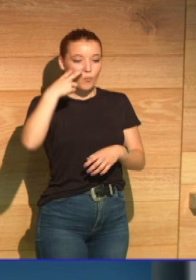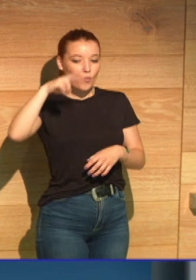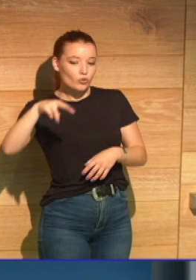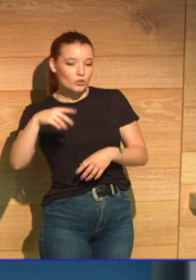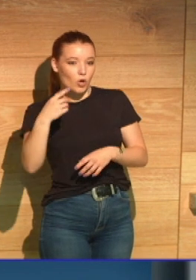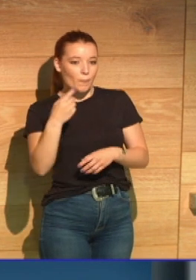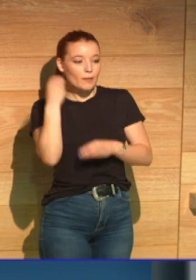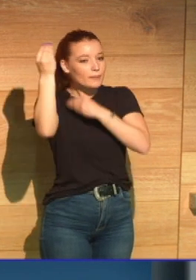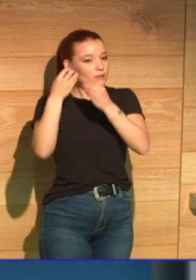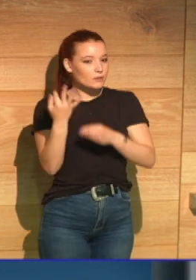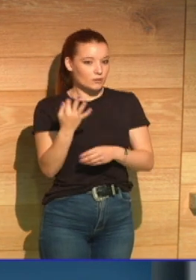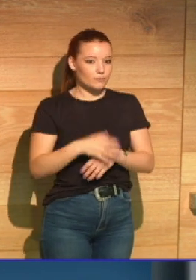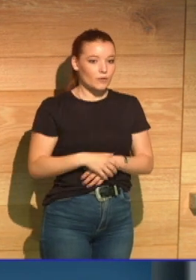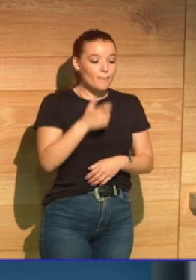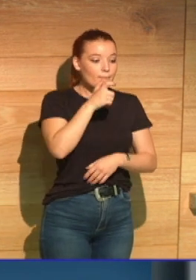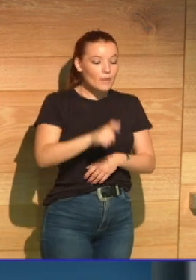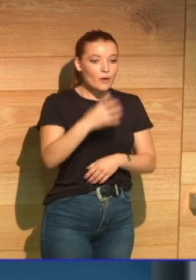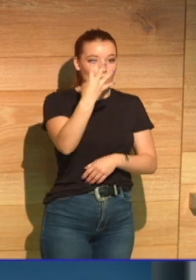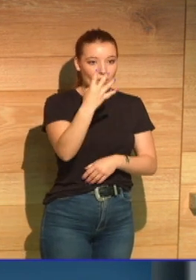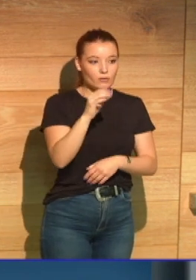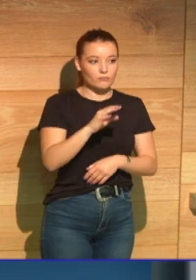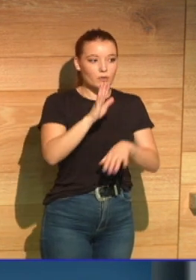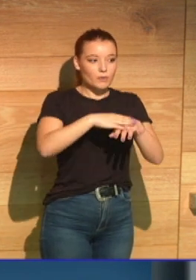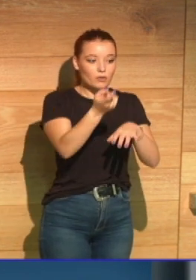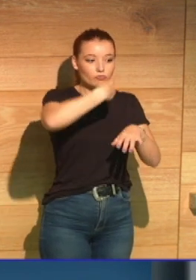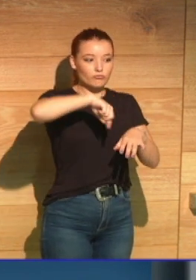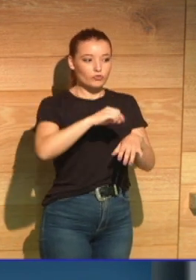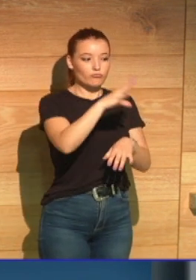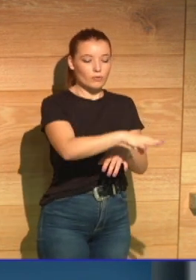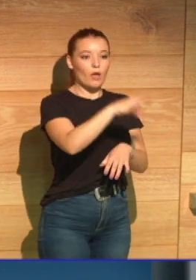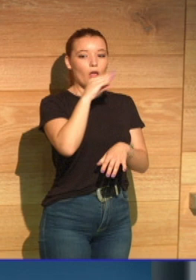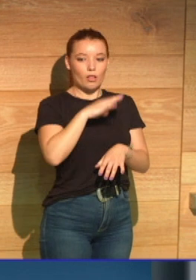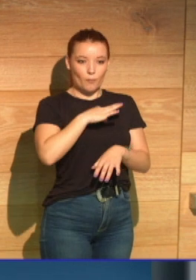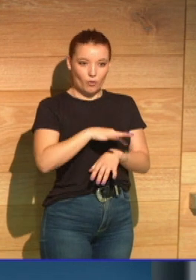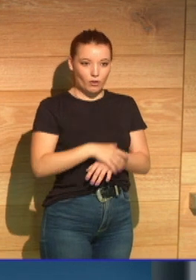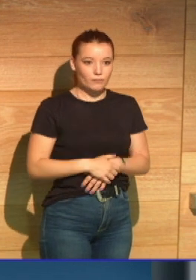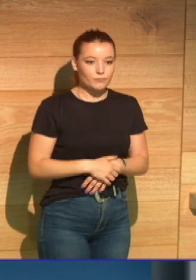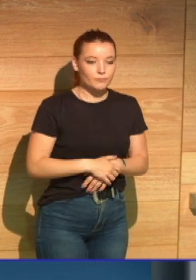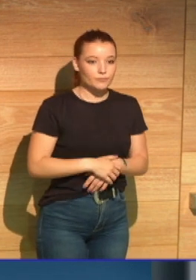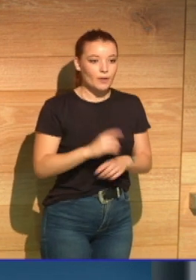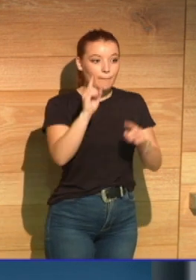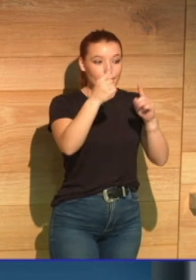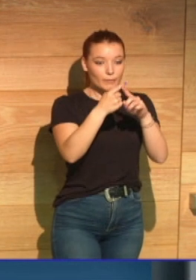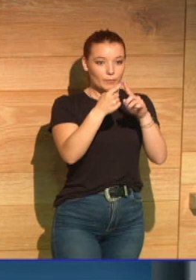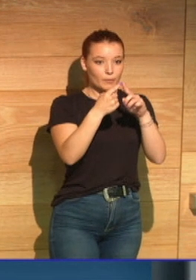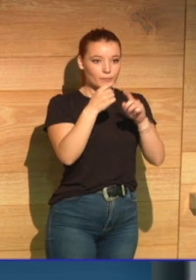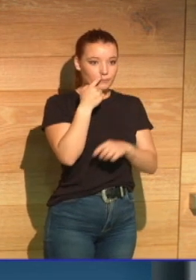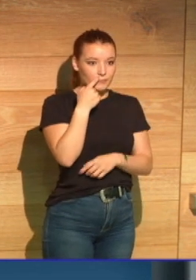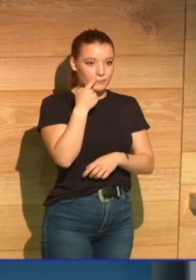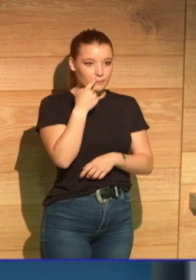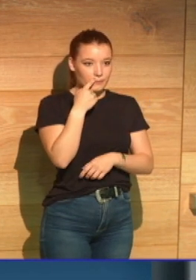4 palabras que me parecen fundamentales para entender o abordar las ideas del contexto contemporáneo. La primera